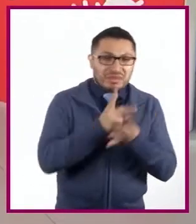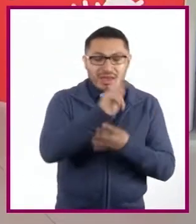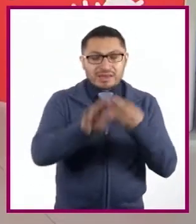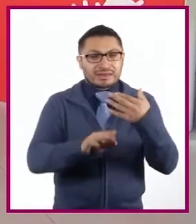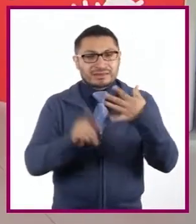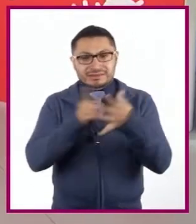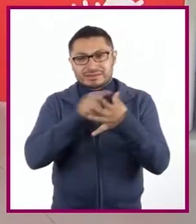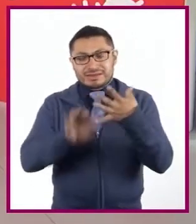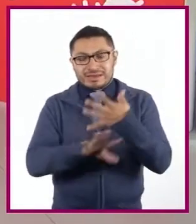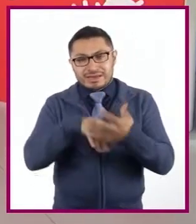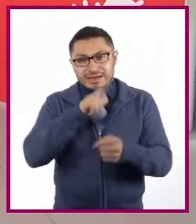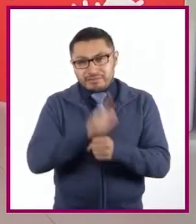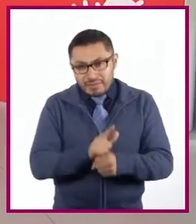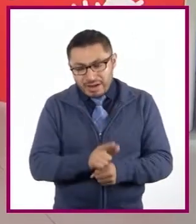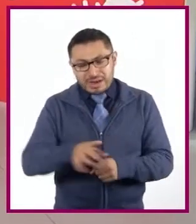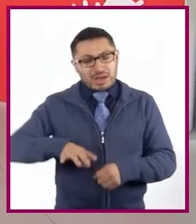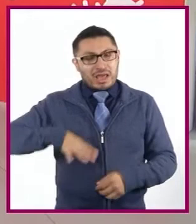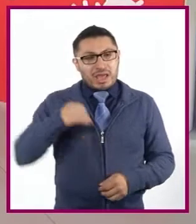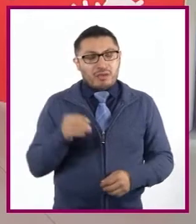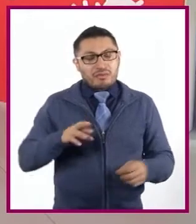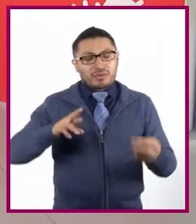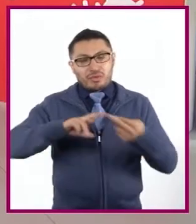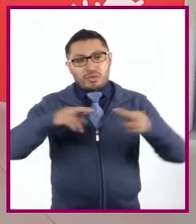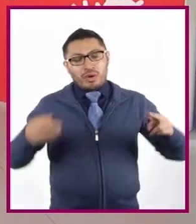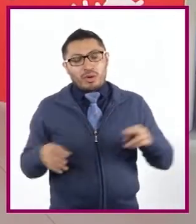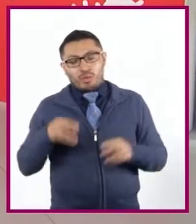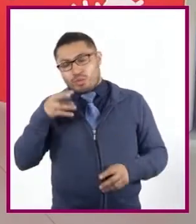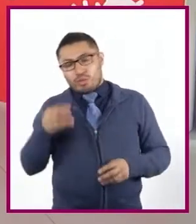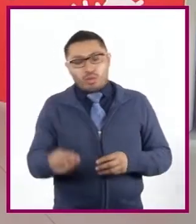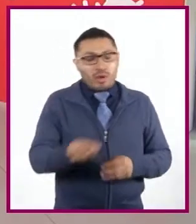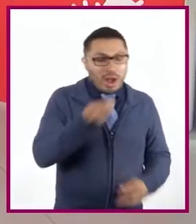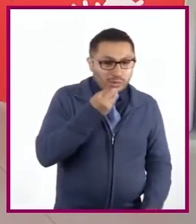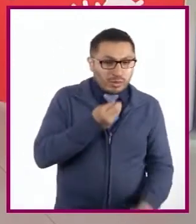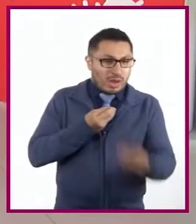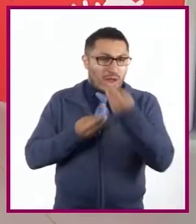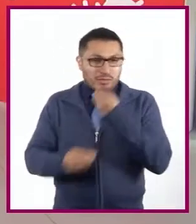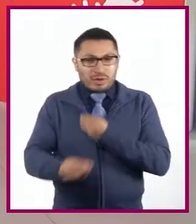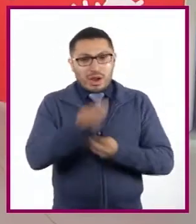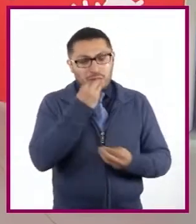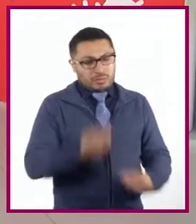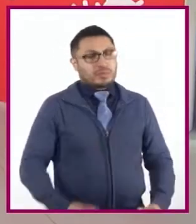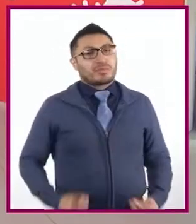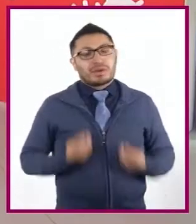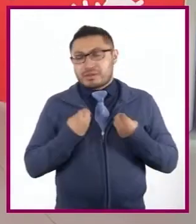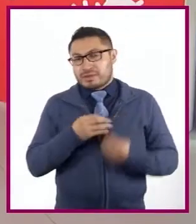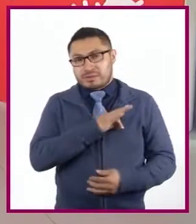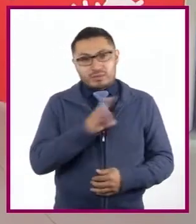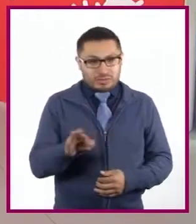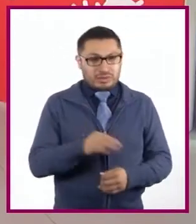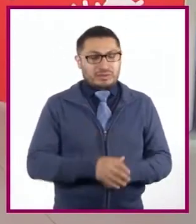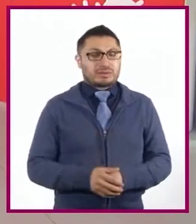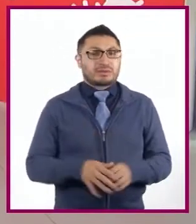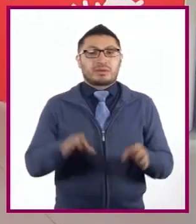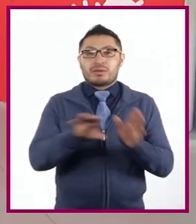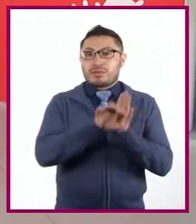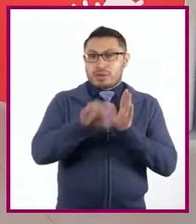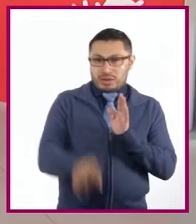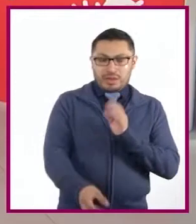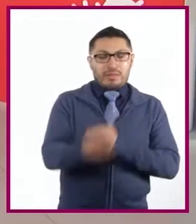recursos que les permita sobrevivir, como el